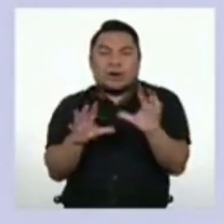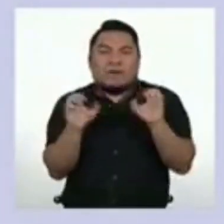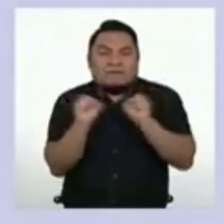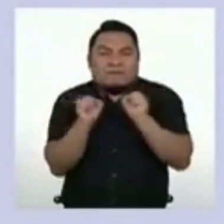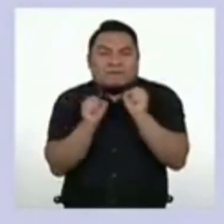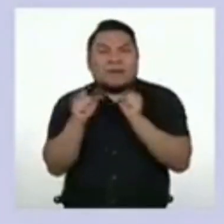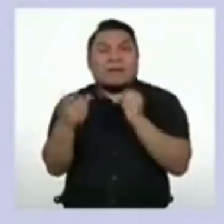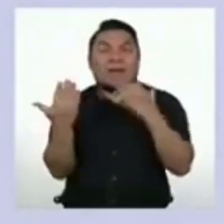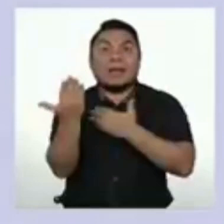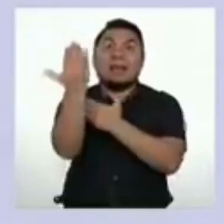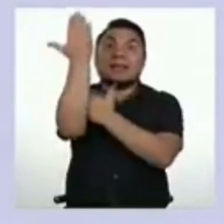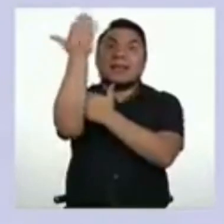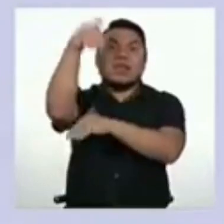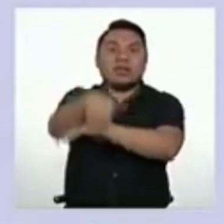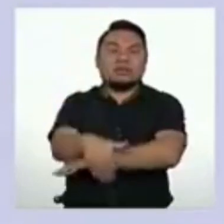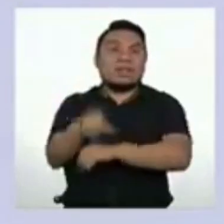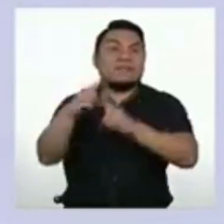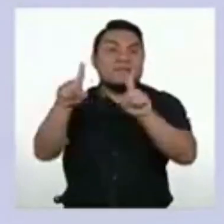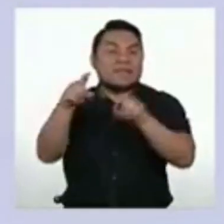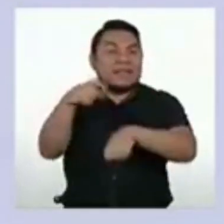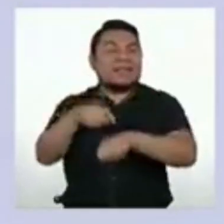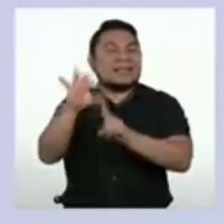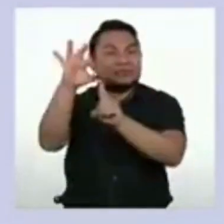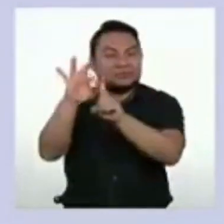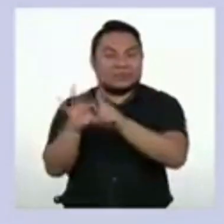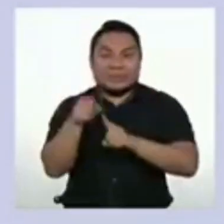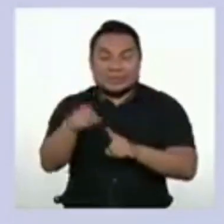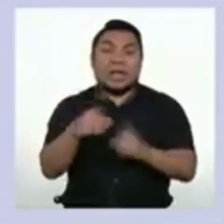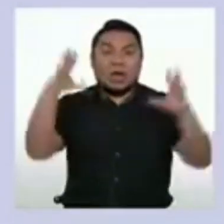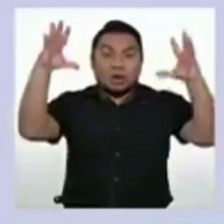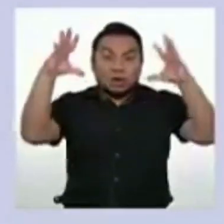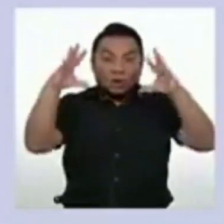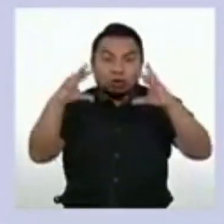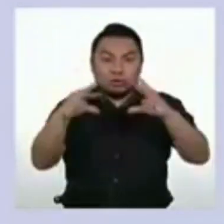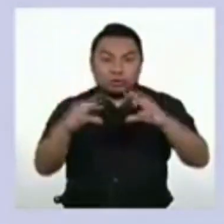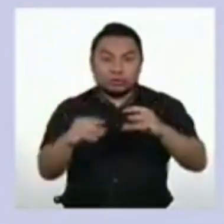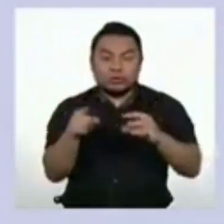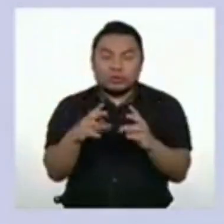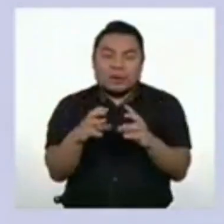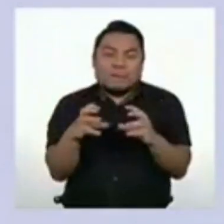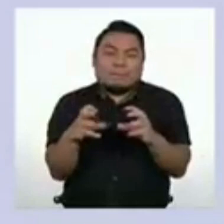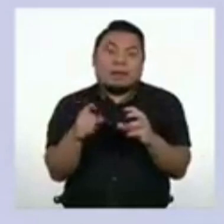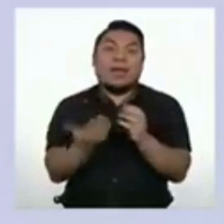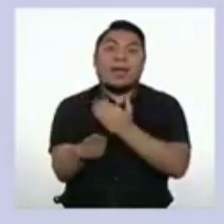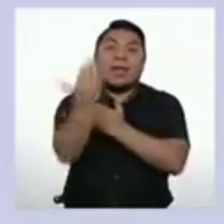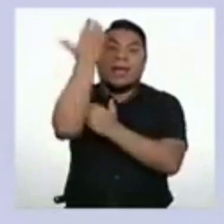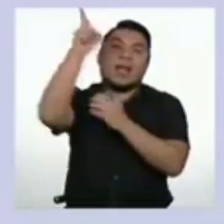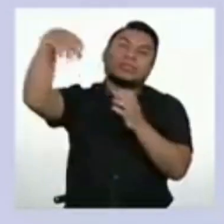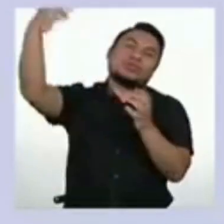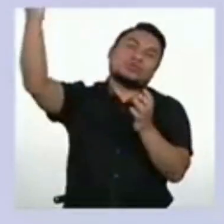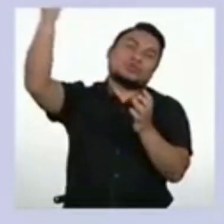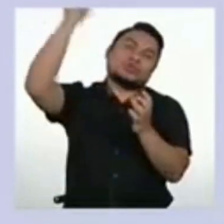que ocurre entre el día y la noche. Mientras que en las noches las papas se congelan, durante el día se deshidratan al sol